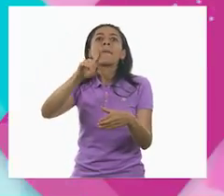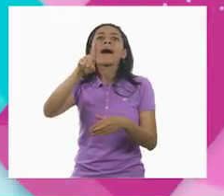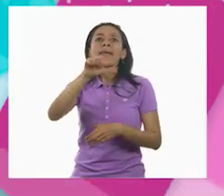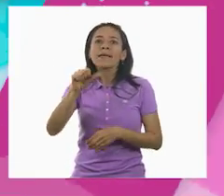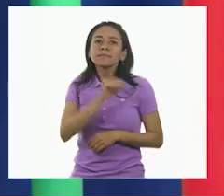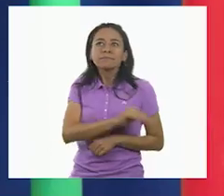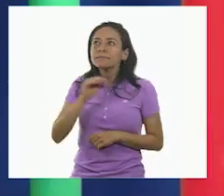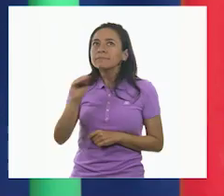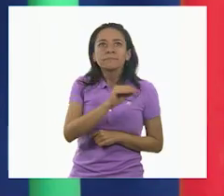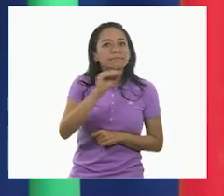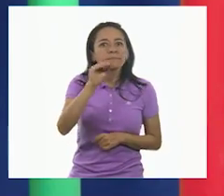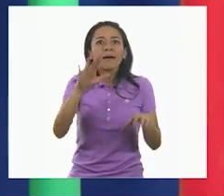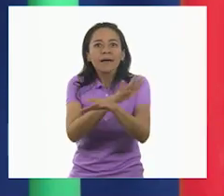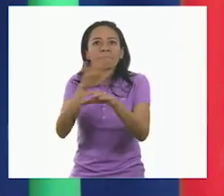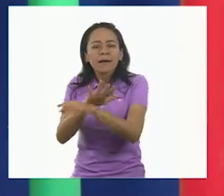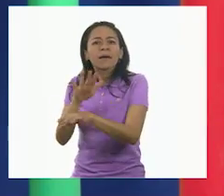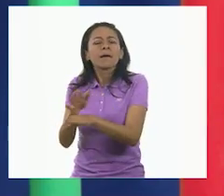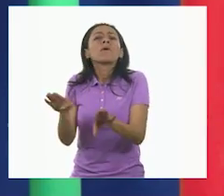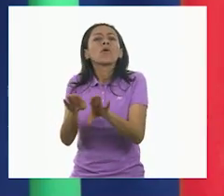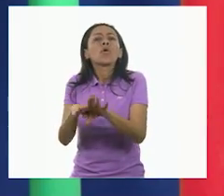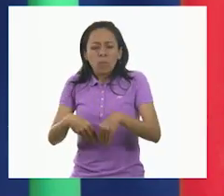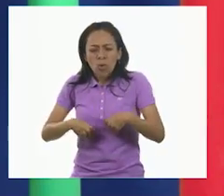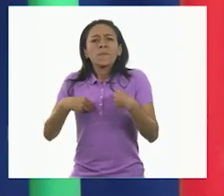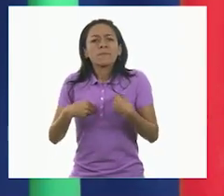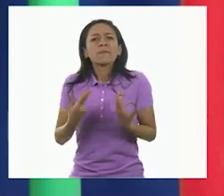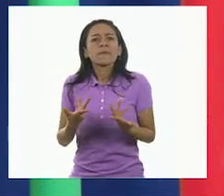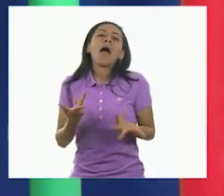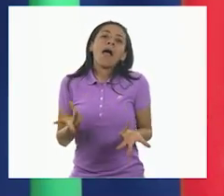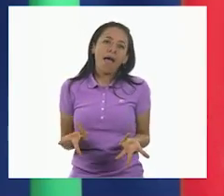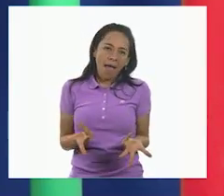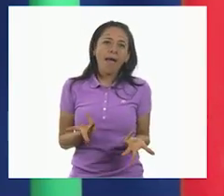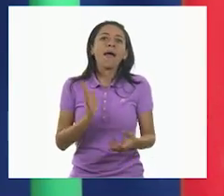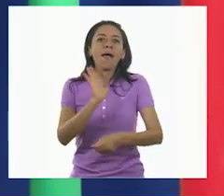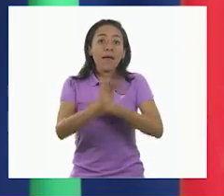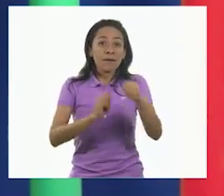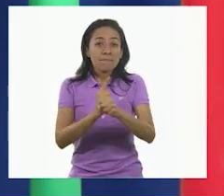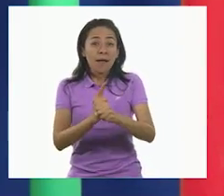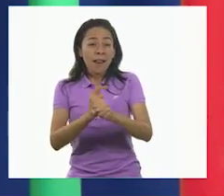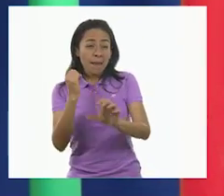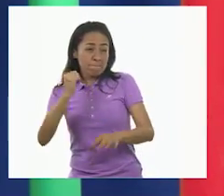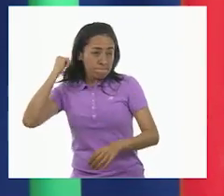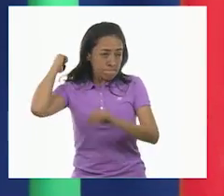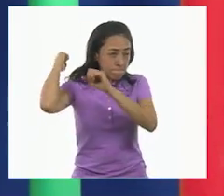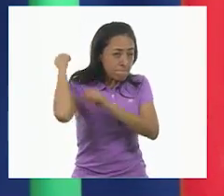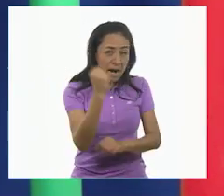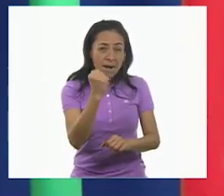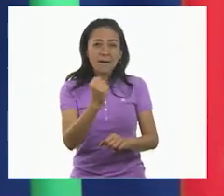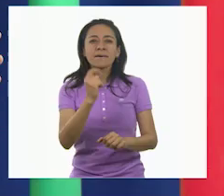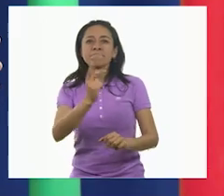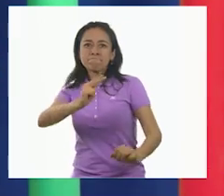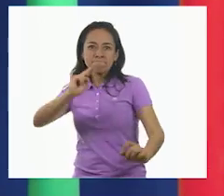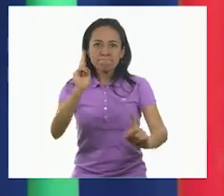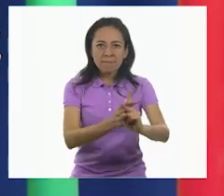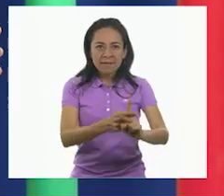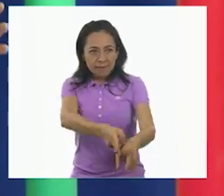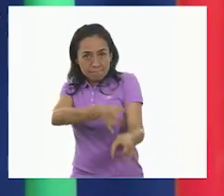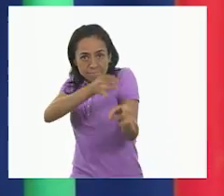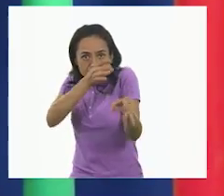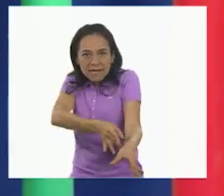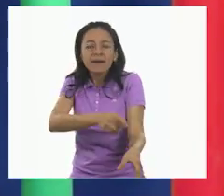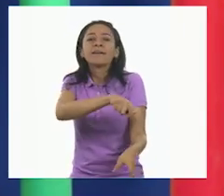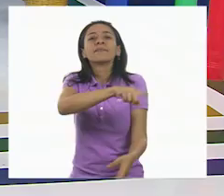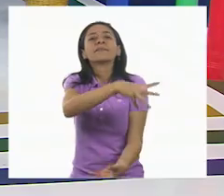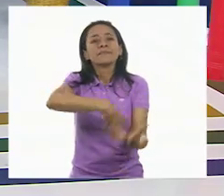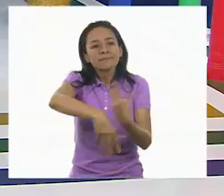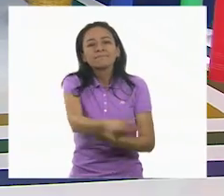en esa búsqueda, en ese buscar sobrevivir, pues seguramente venían siguiendo